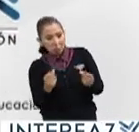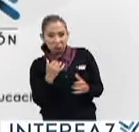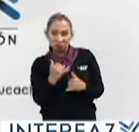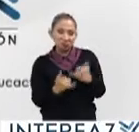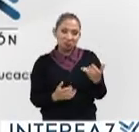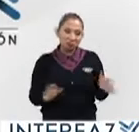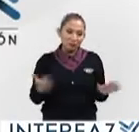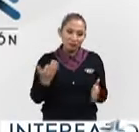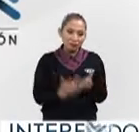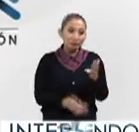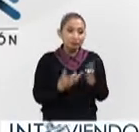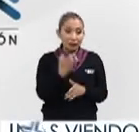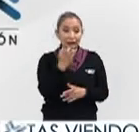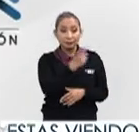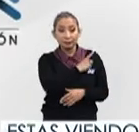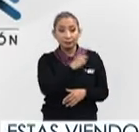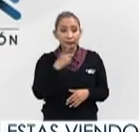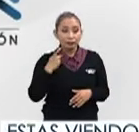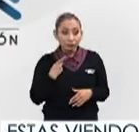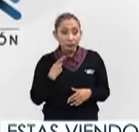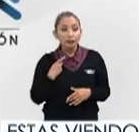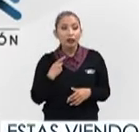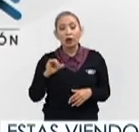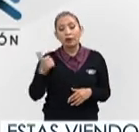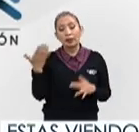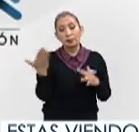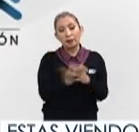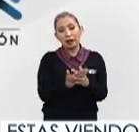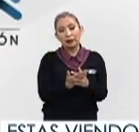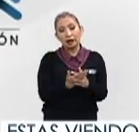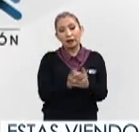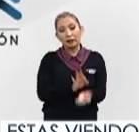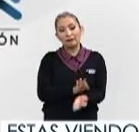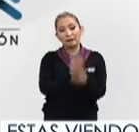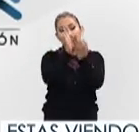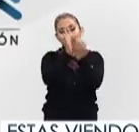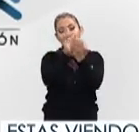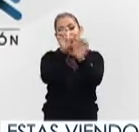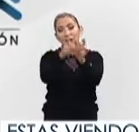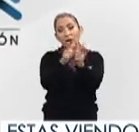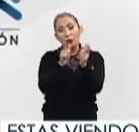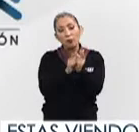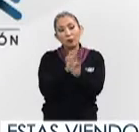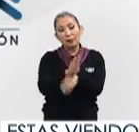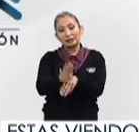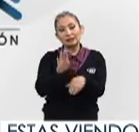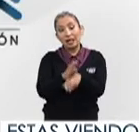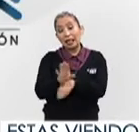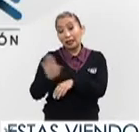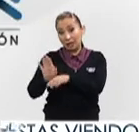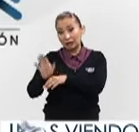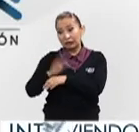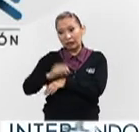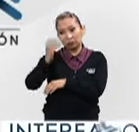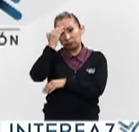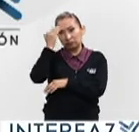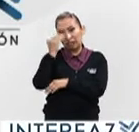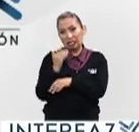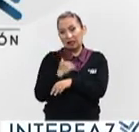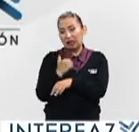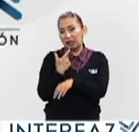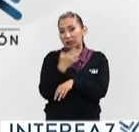juega. Y es que eso tiene que ver con la siguiente fase, que se enfrentaría al grupo donde está Brasil. Y Brasil ayer terrible en contra de